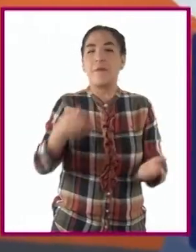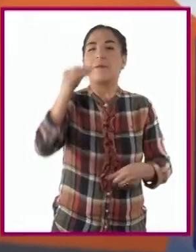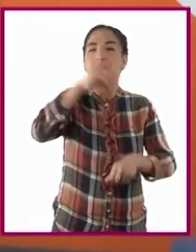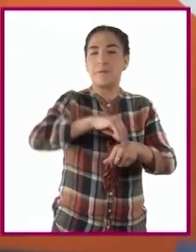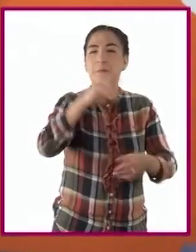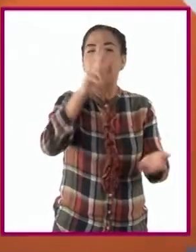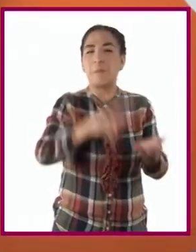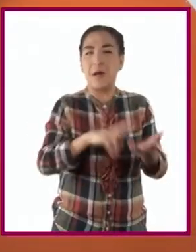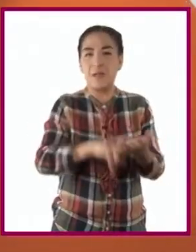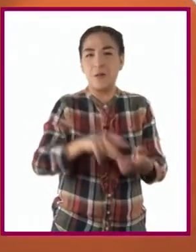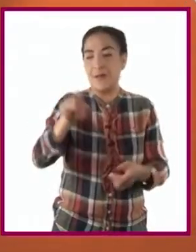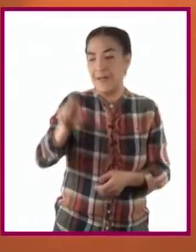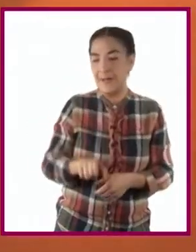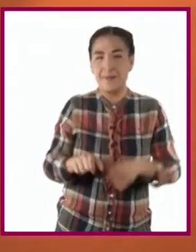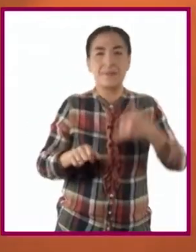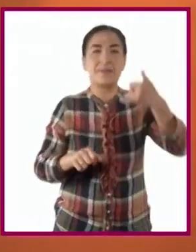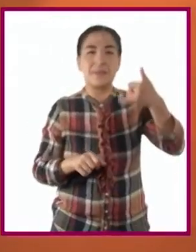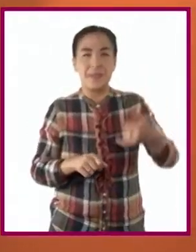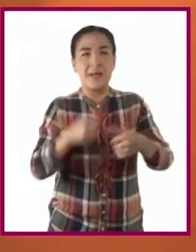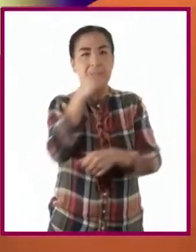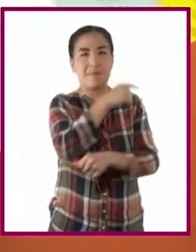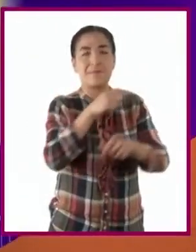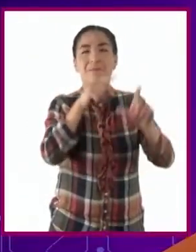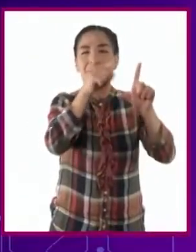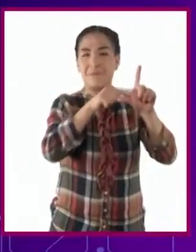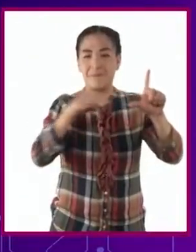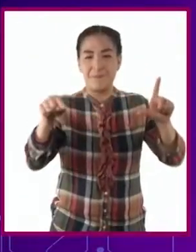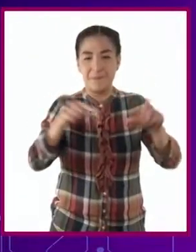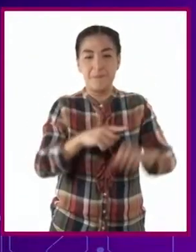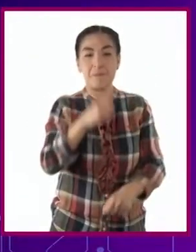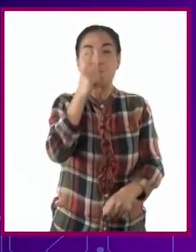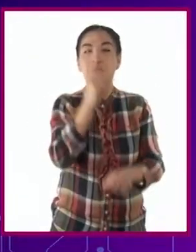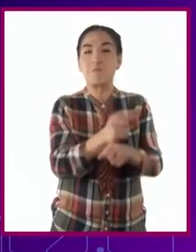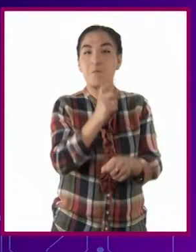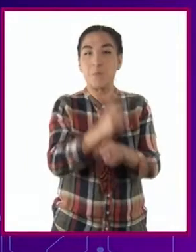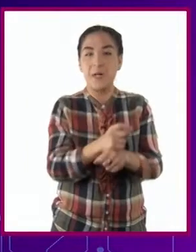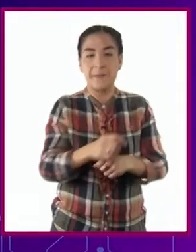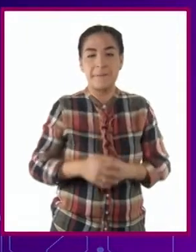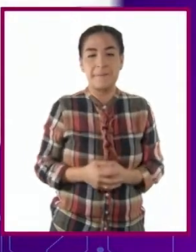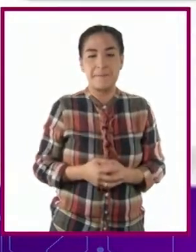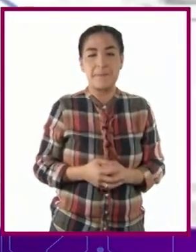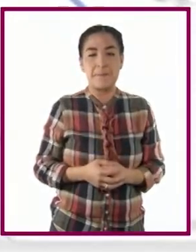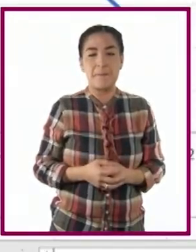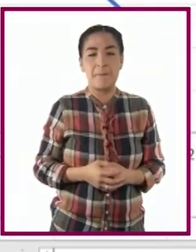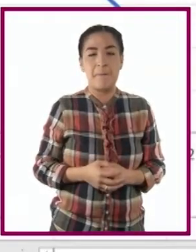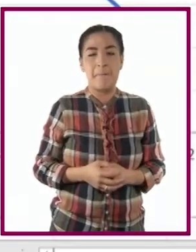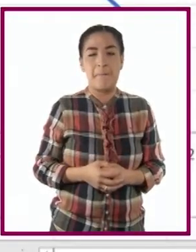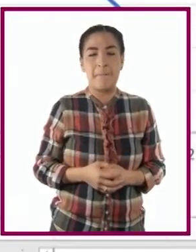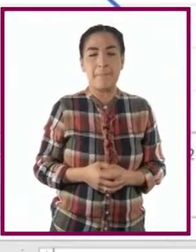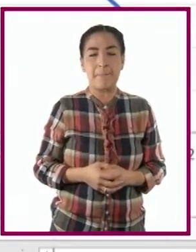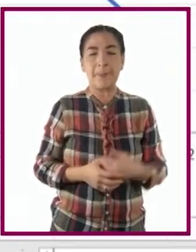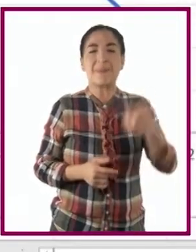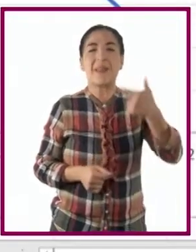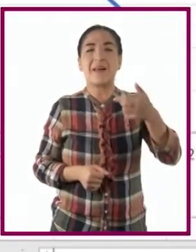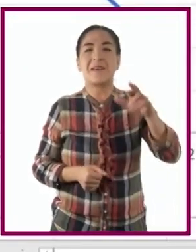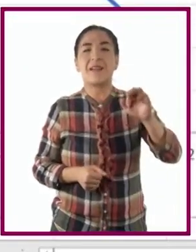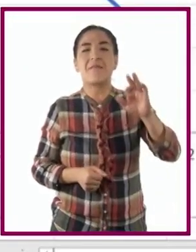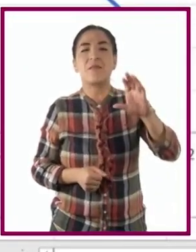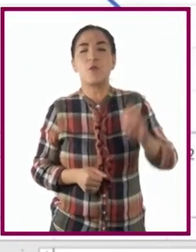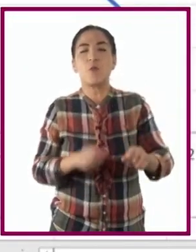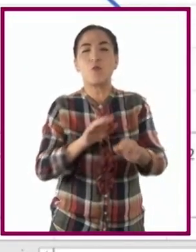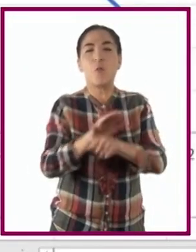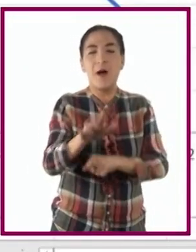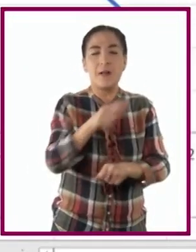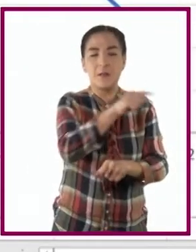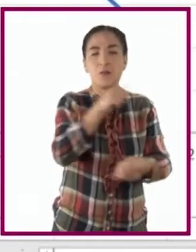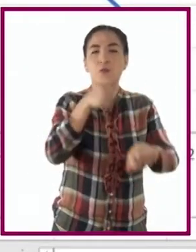de X y de Y en el gráfico. Primero, seleccionamos el gráfico, identificado